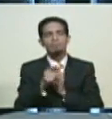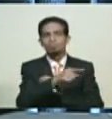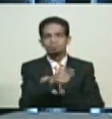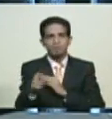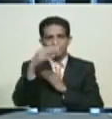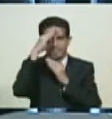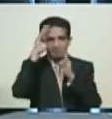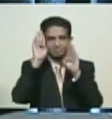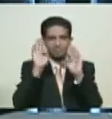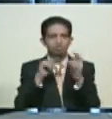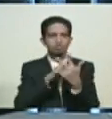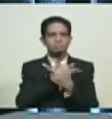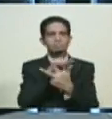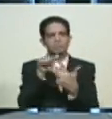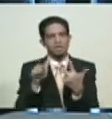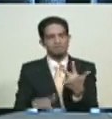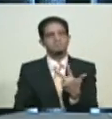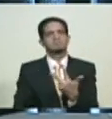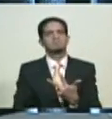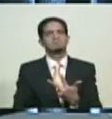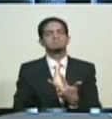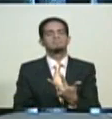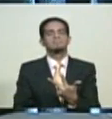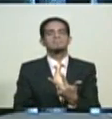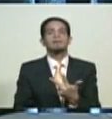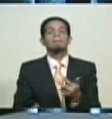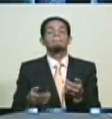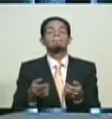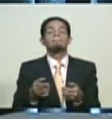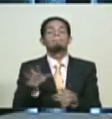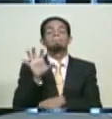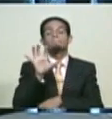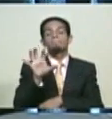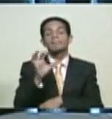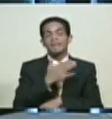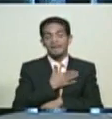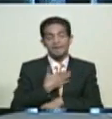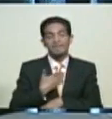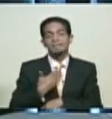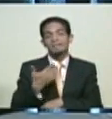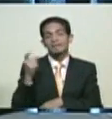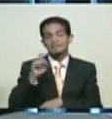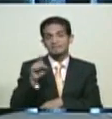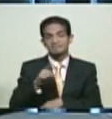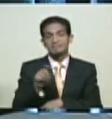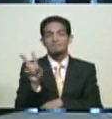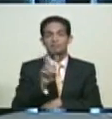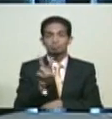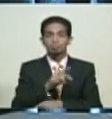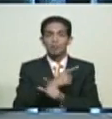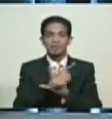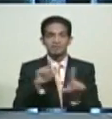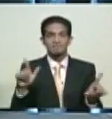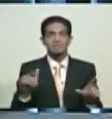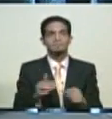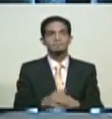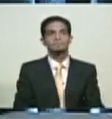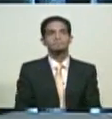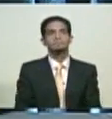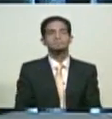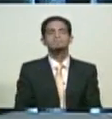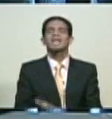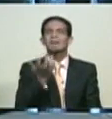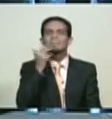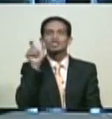debate muy dinámico de un país libre hay que decirlo lo decía la presidenta de